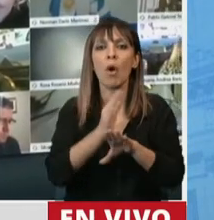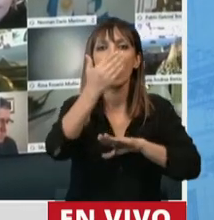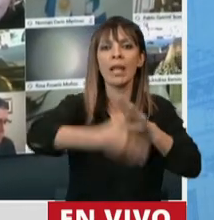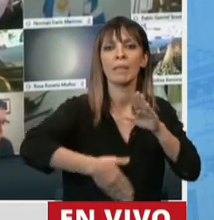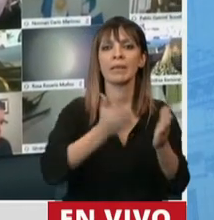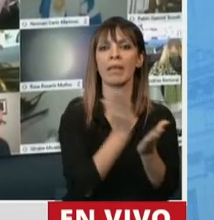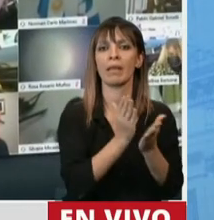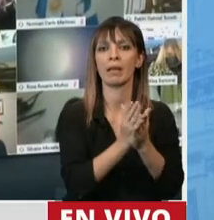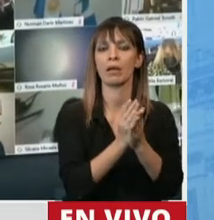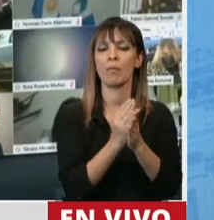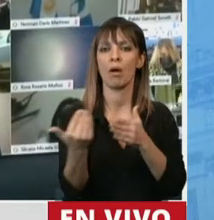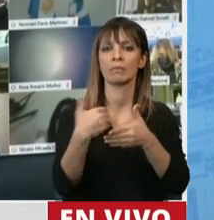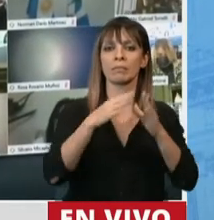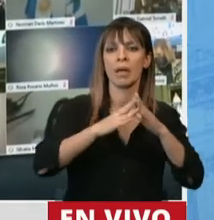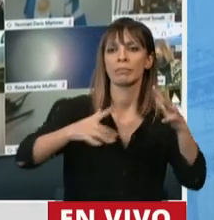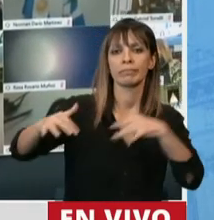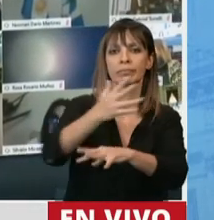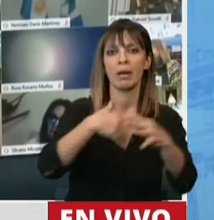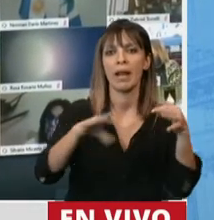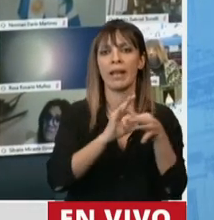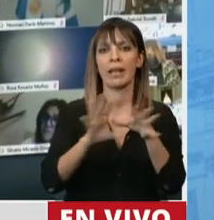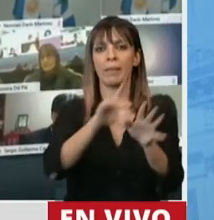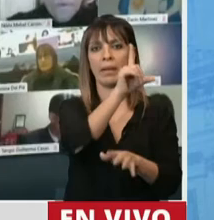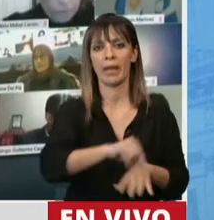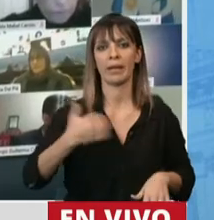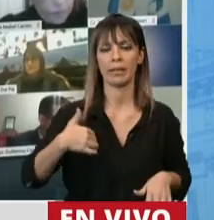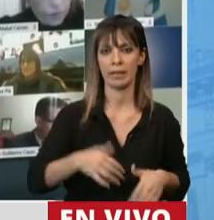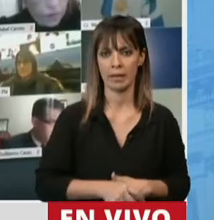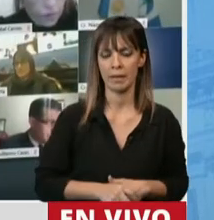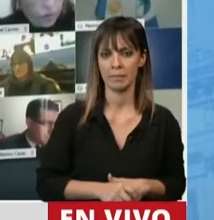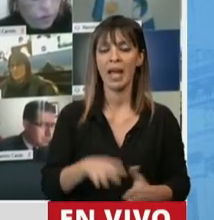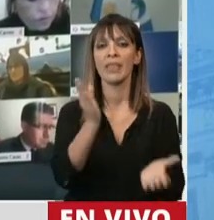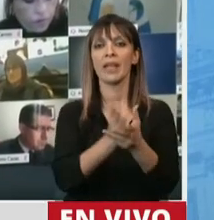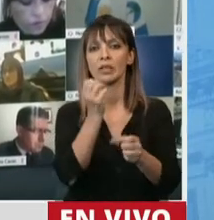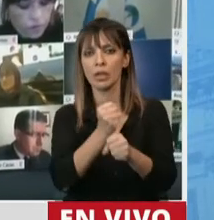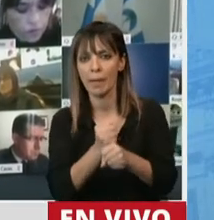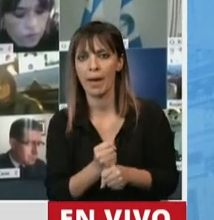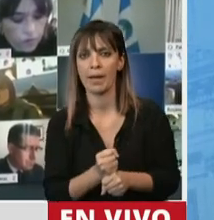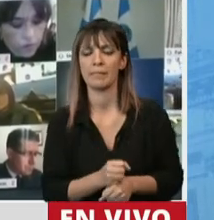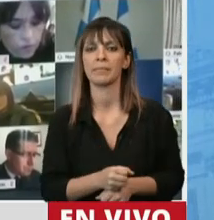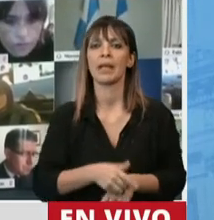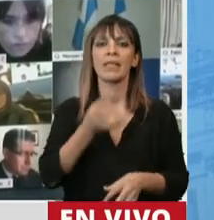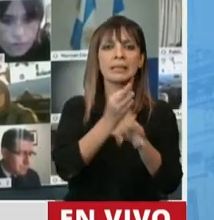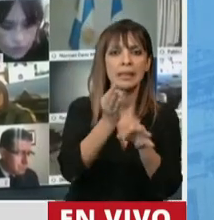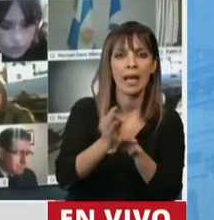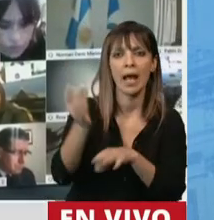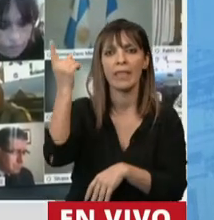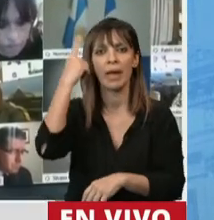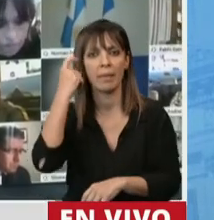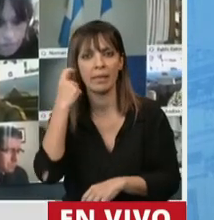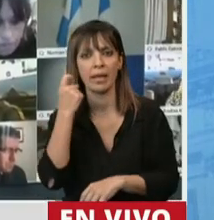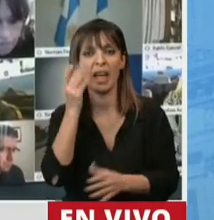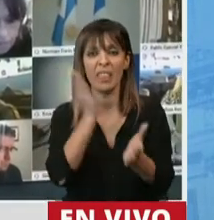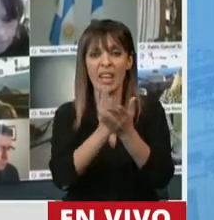como es el de entrar, permanecer, transitar dentro del territorio argentino, el derecho a trabajar, el de enseñar y aprender. Todos